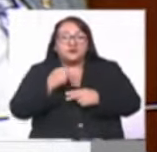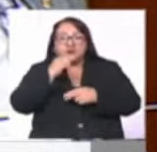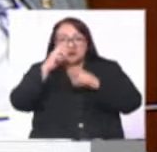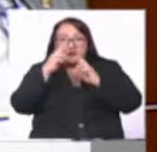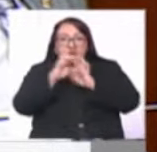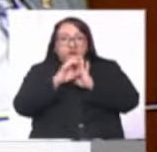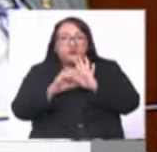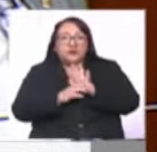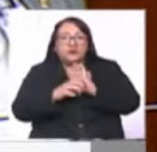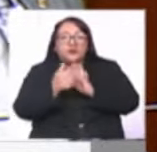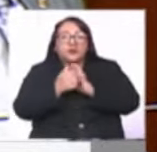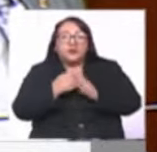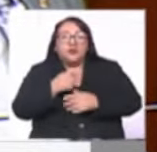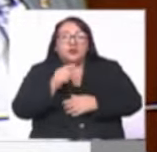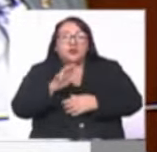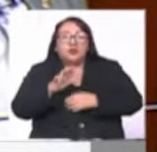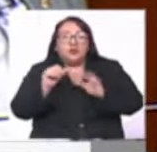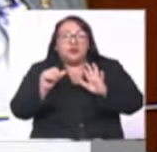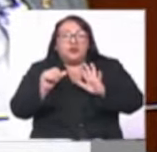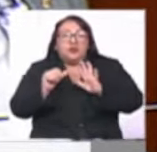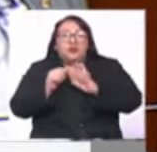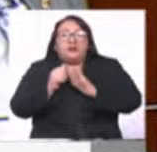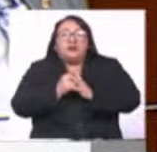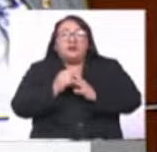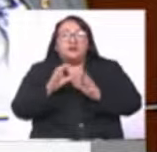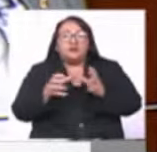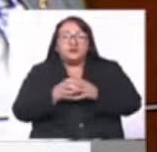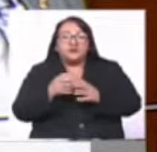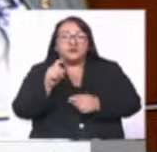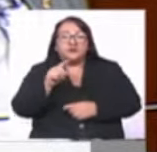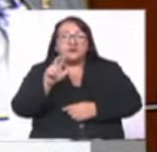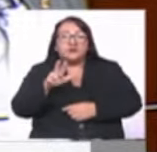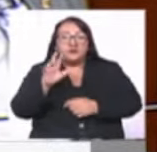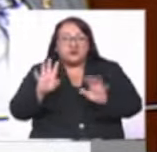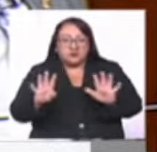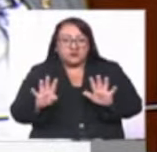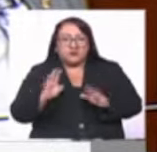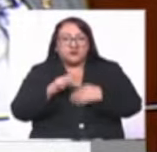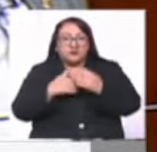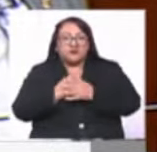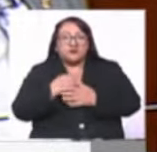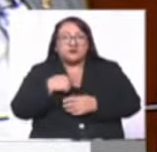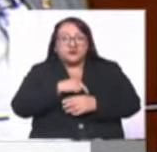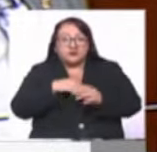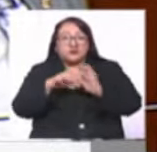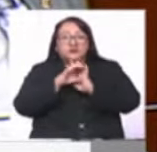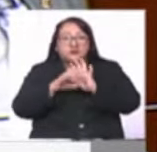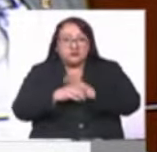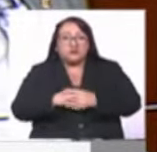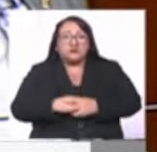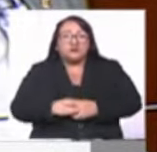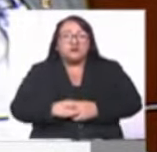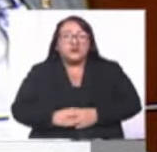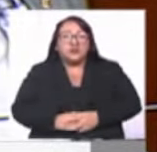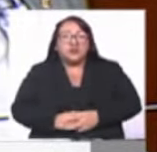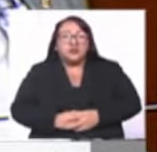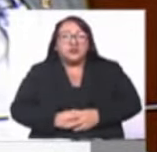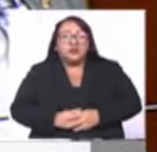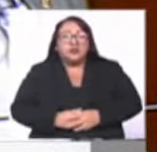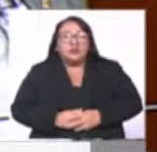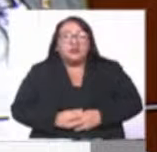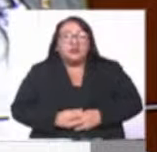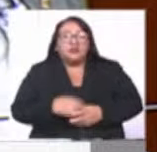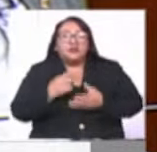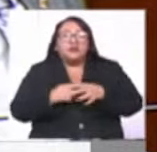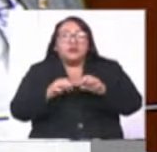constitucional de los los artículos 156 inciso 3 y 139 inciso 3 de nuestra Constitución y como sanción la inhabilitación